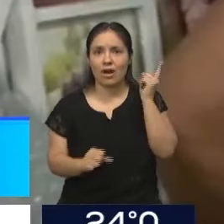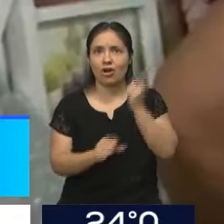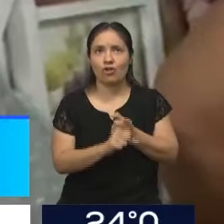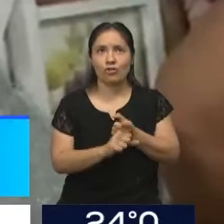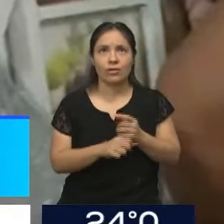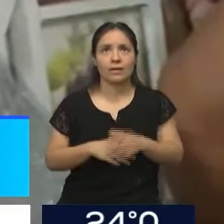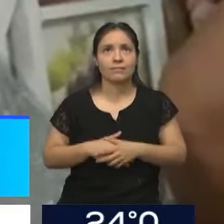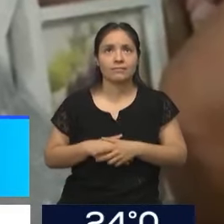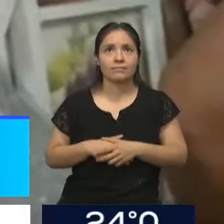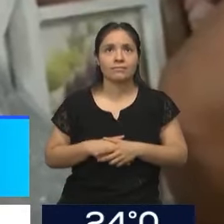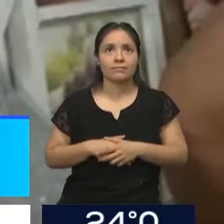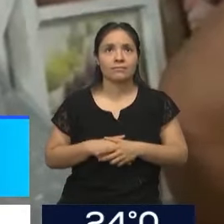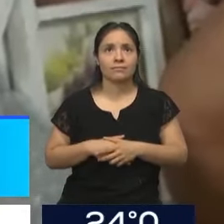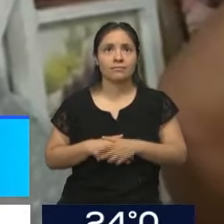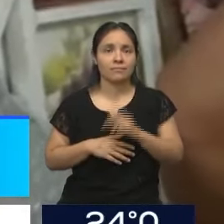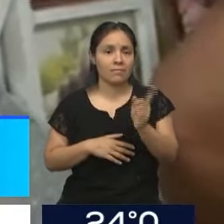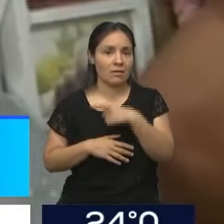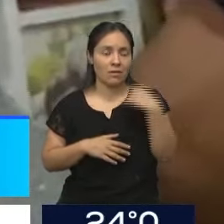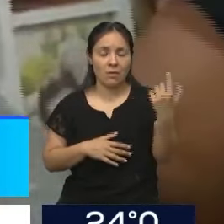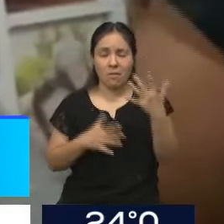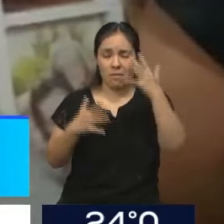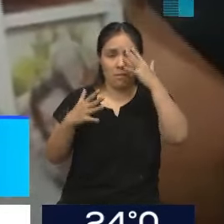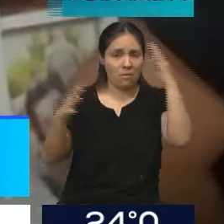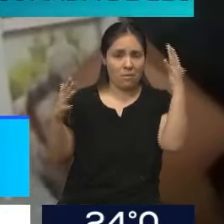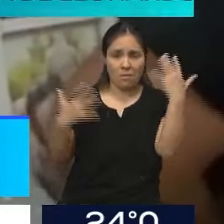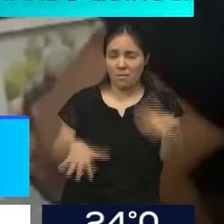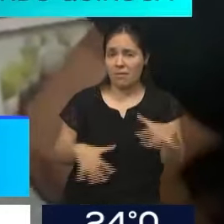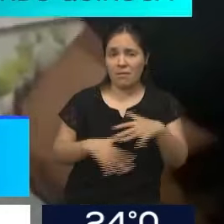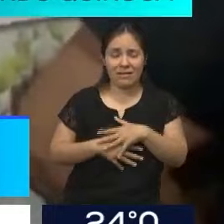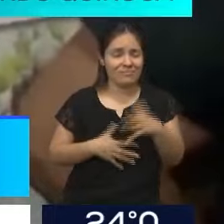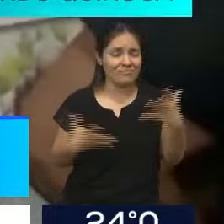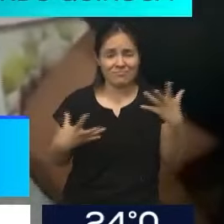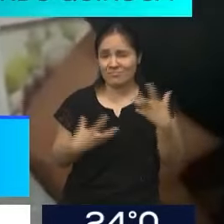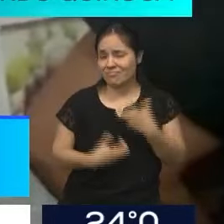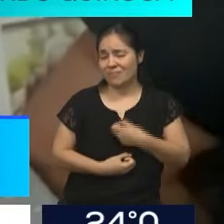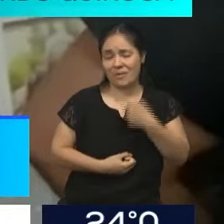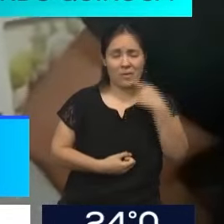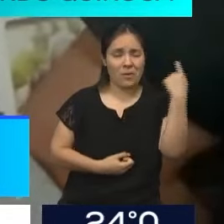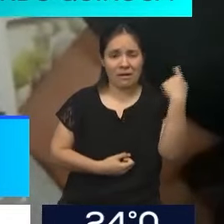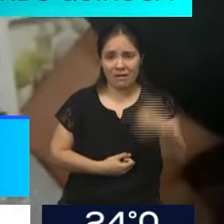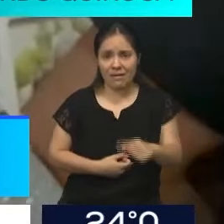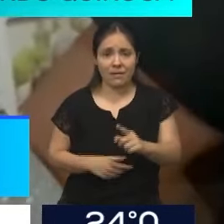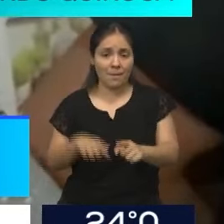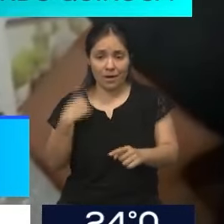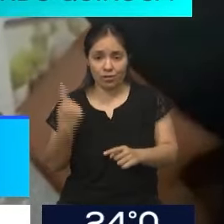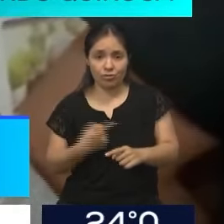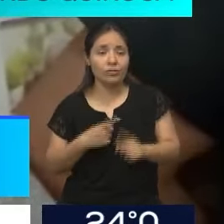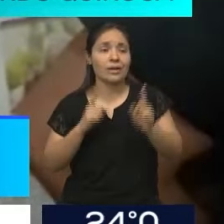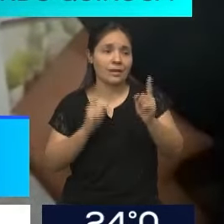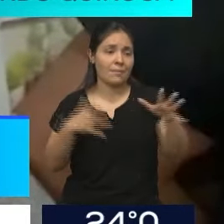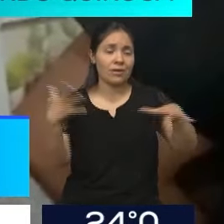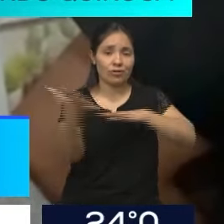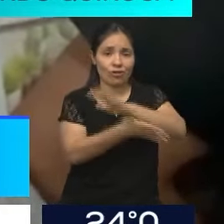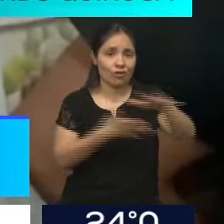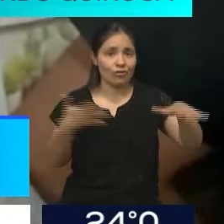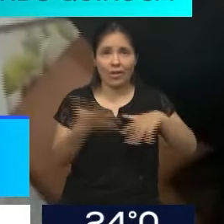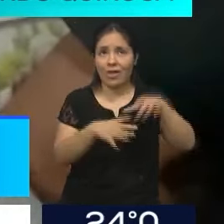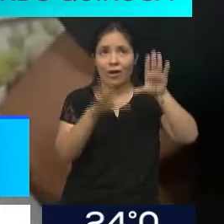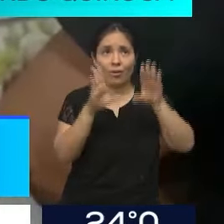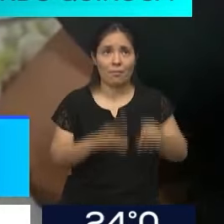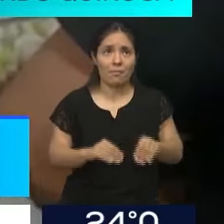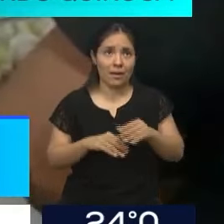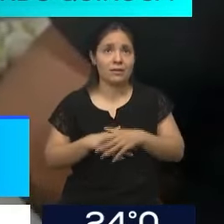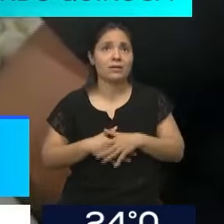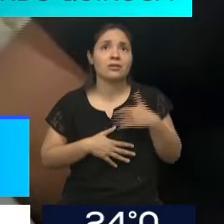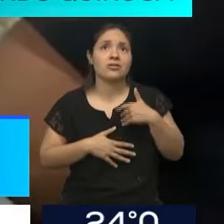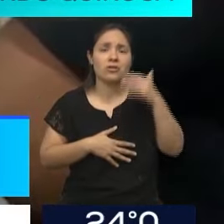cayó como una bomba, una desilusión, no solo para nosotros, yo creo que para toda la sociedad, y yo no sé si estos jueces